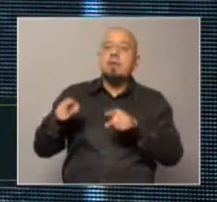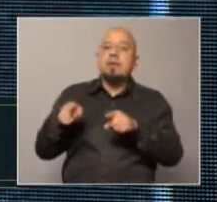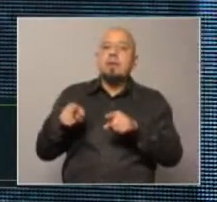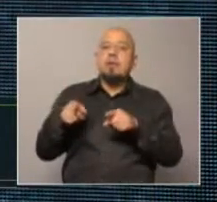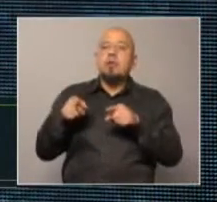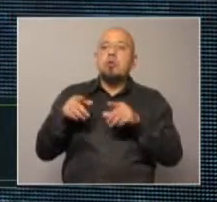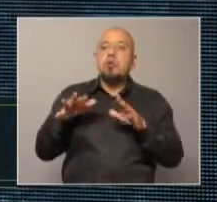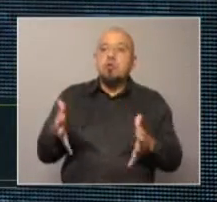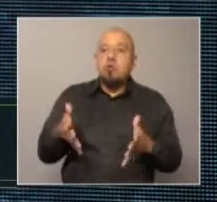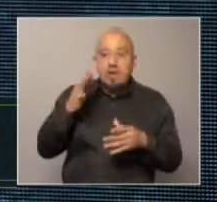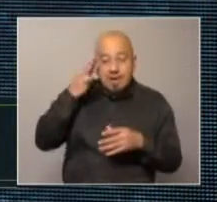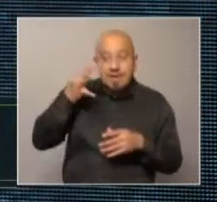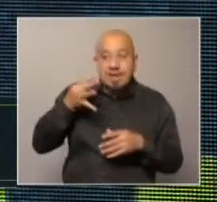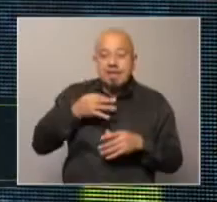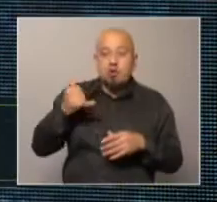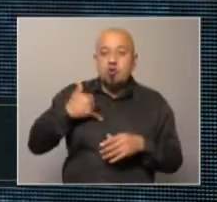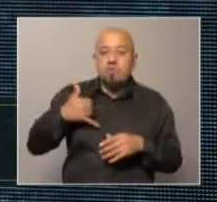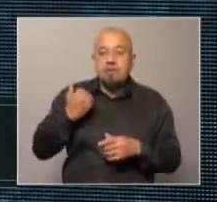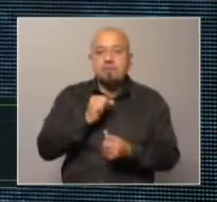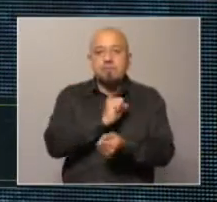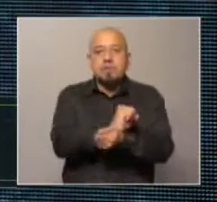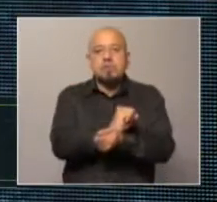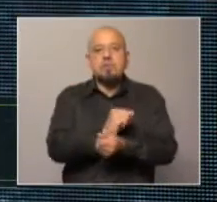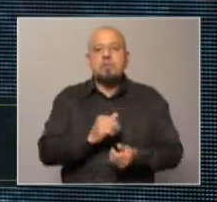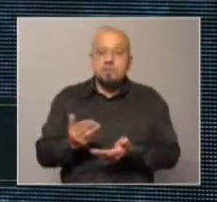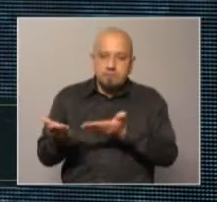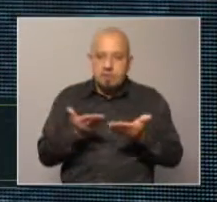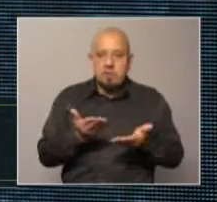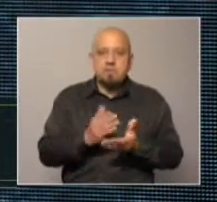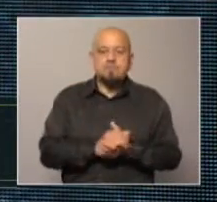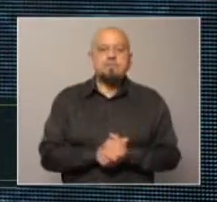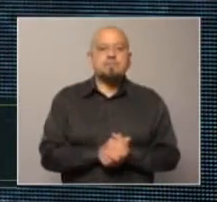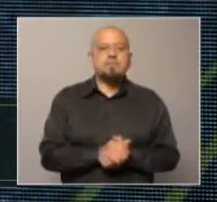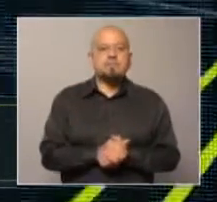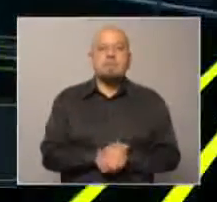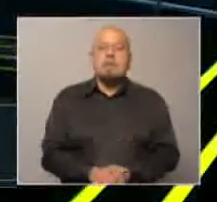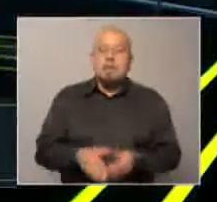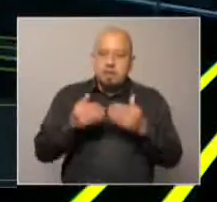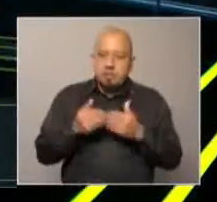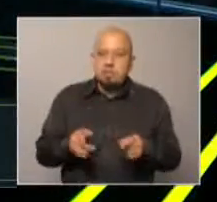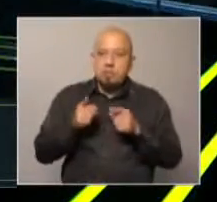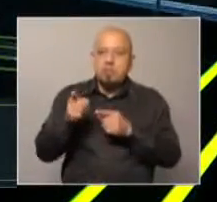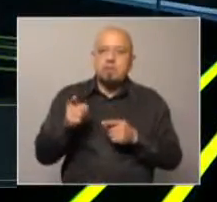trabajaron con la realidad de los adolescentes privados de libertad. Bienvenido. Empecemos con Gabriel.